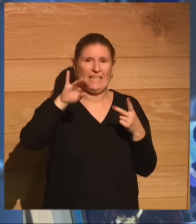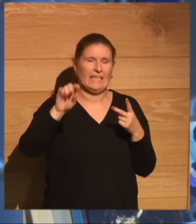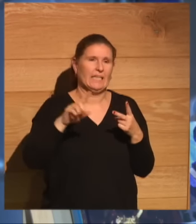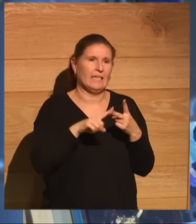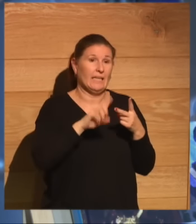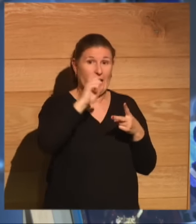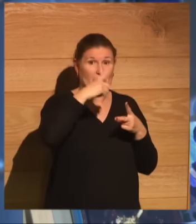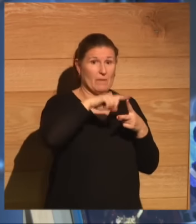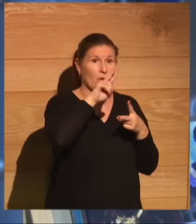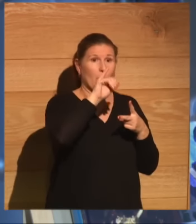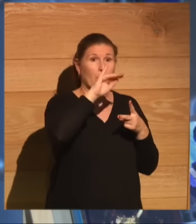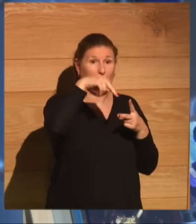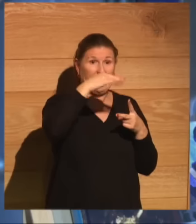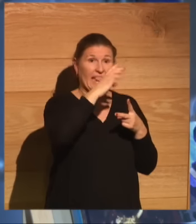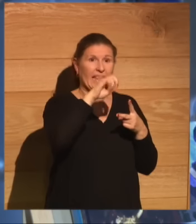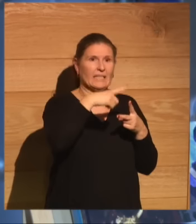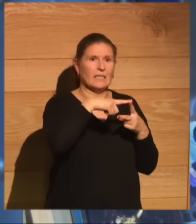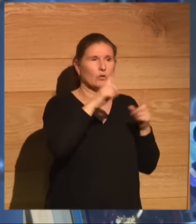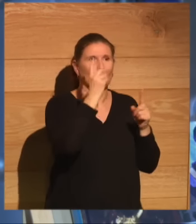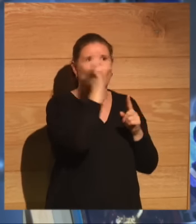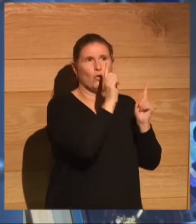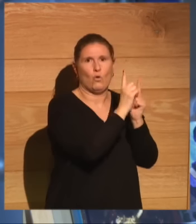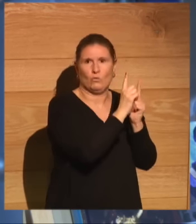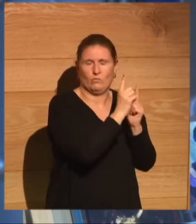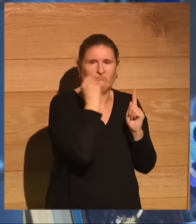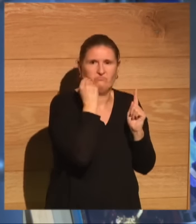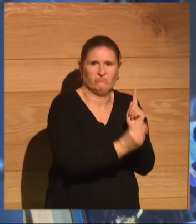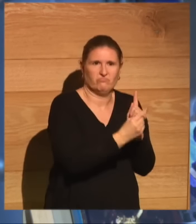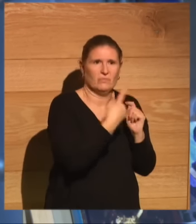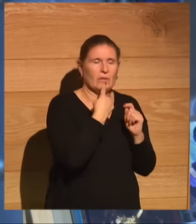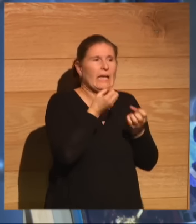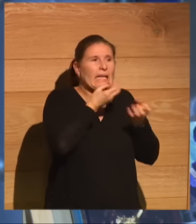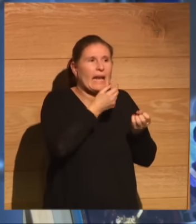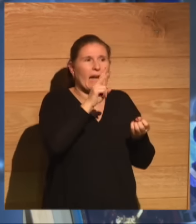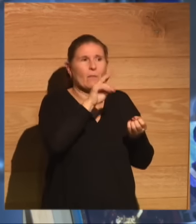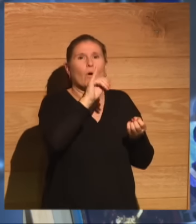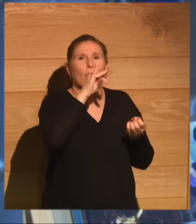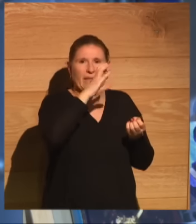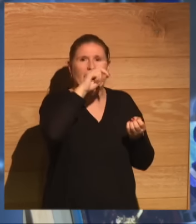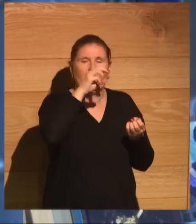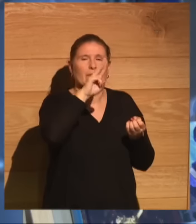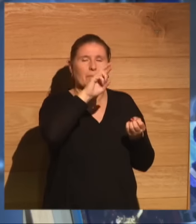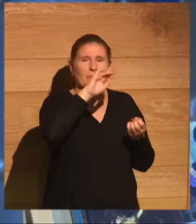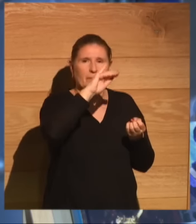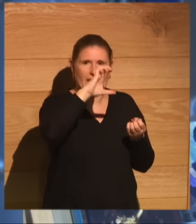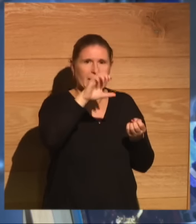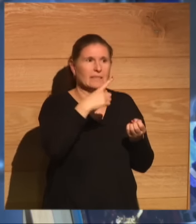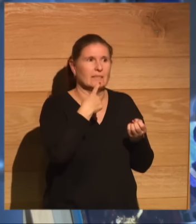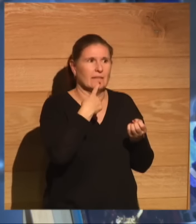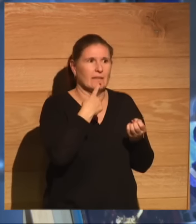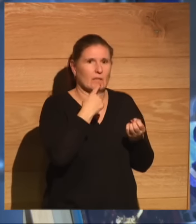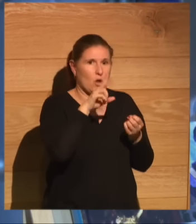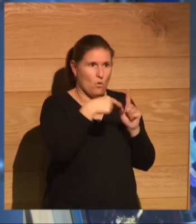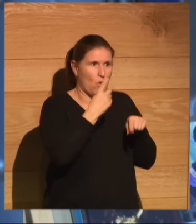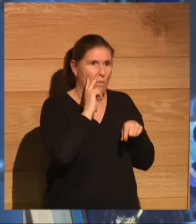que es un corto estupendo, narrado por Vincent Price, y en el que vemos muchos de los diseños que veríamos más adelante, curiosamente